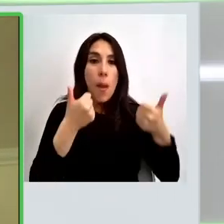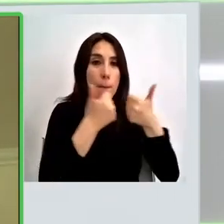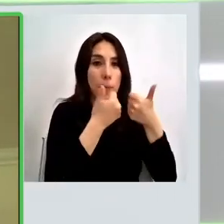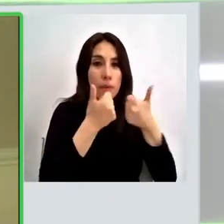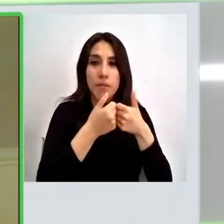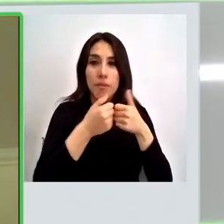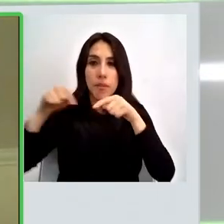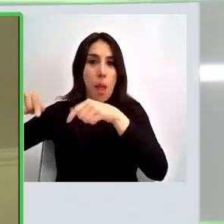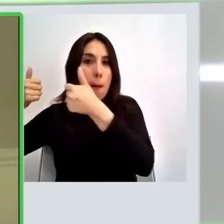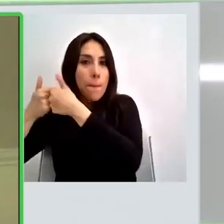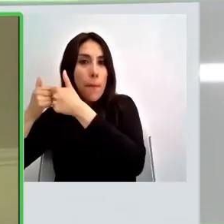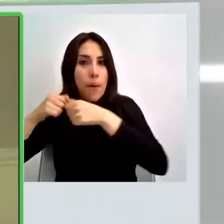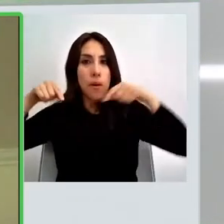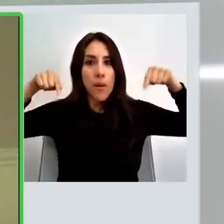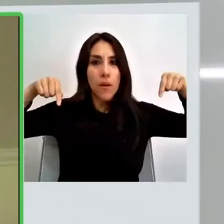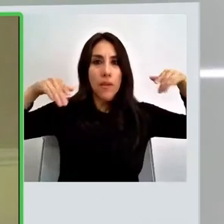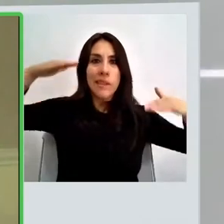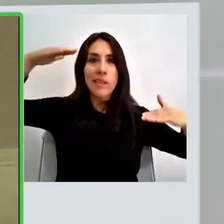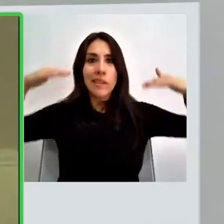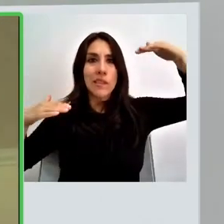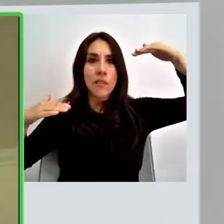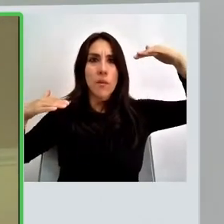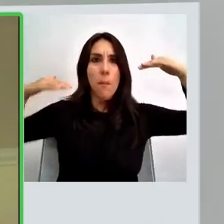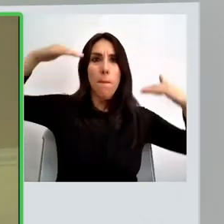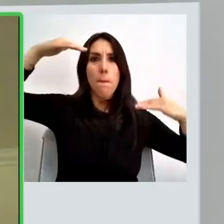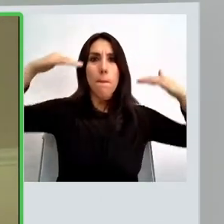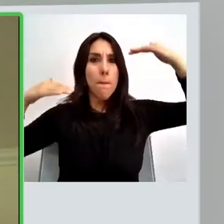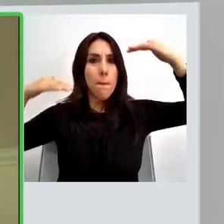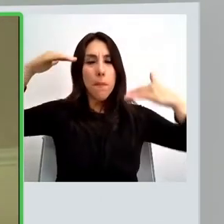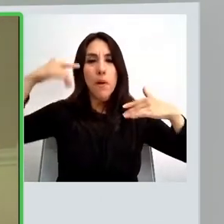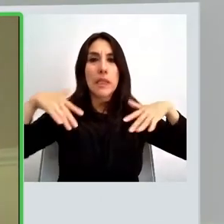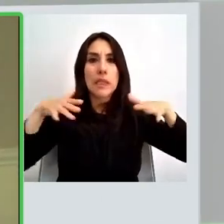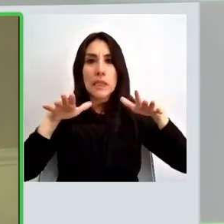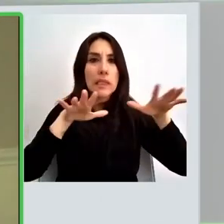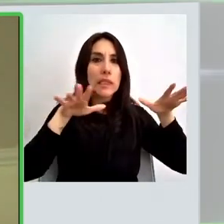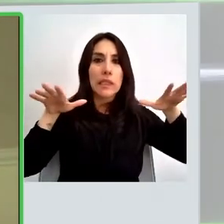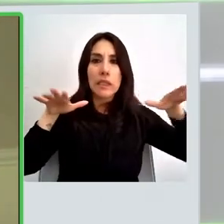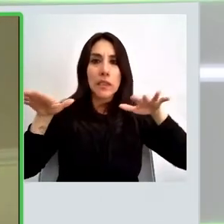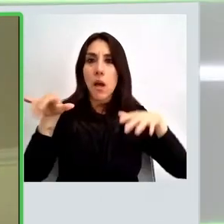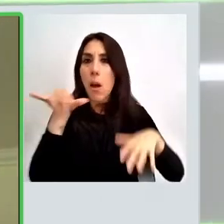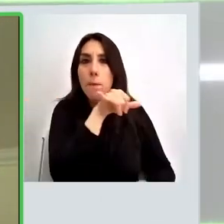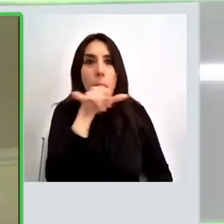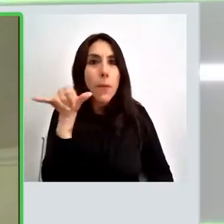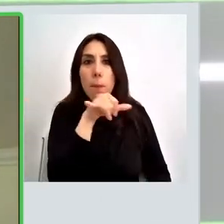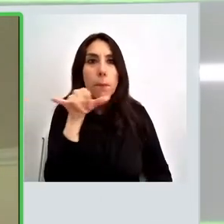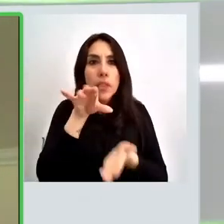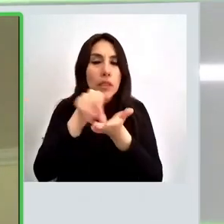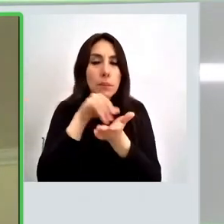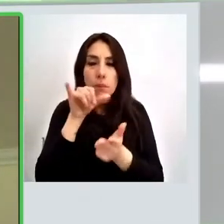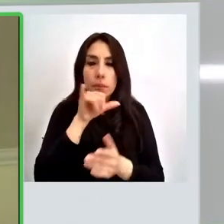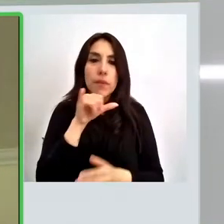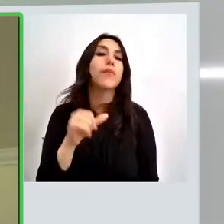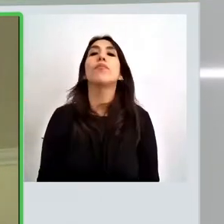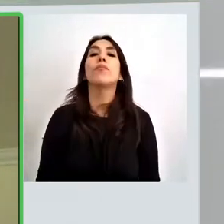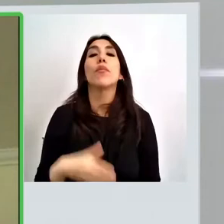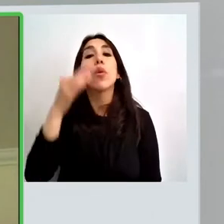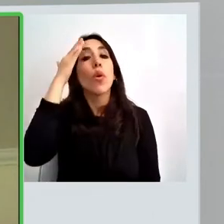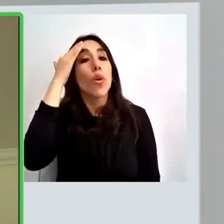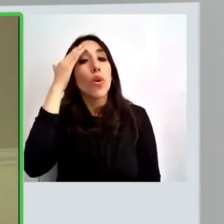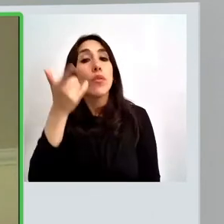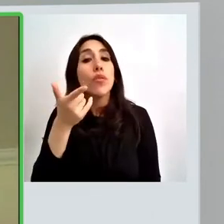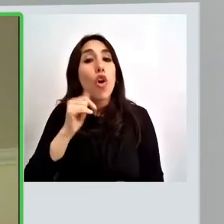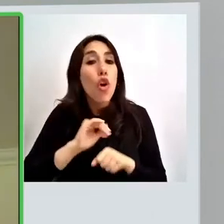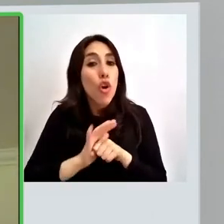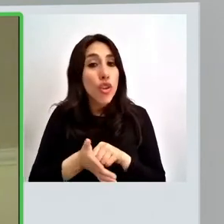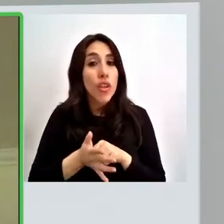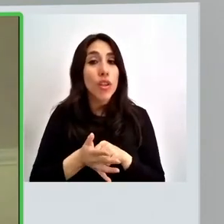debido a la pandemia obviamente van a ver distintos lugares de trabajo en el futuro pero sabemos que muchas personas van a trabajar de forma